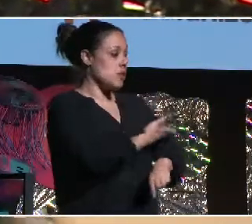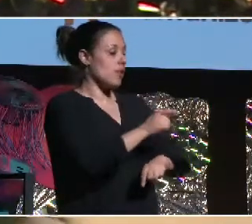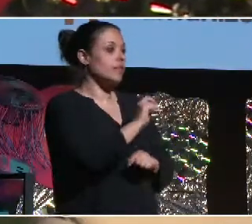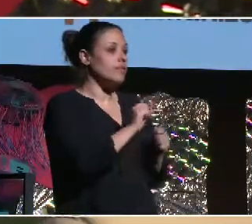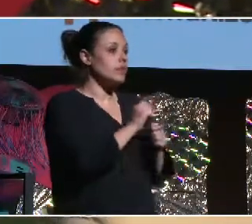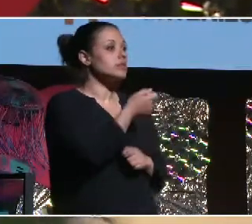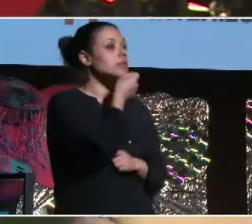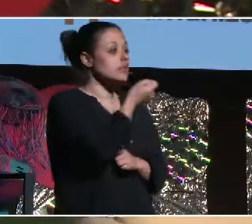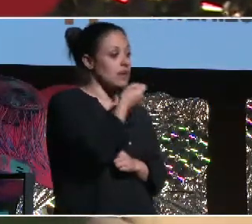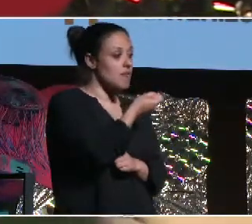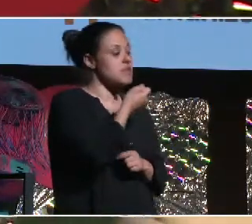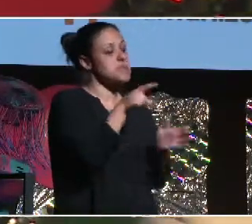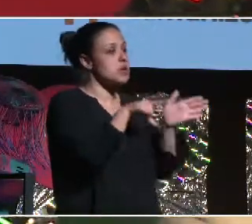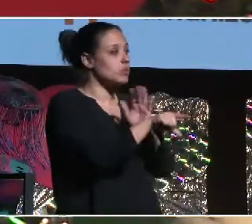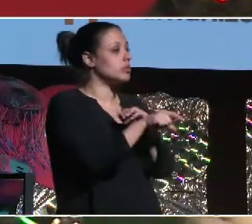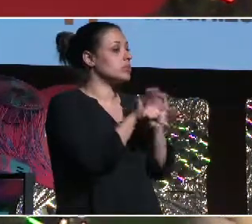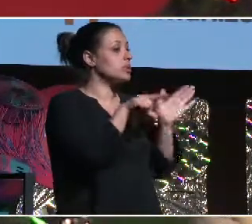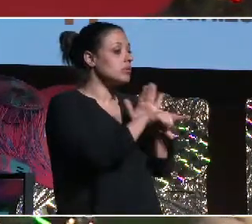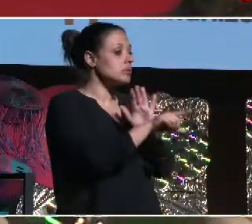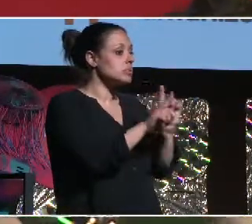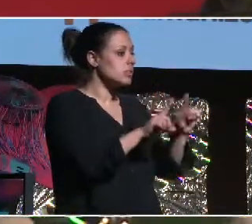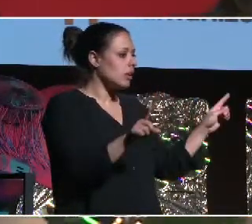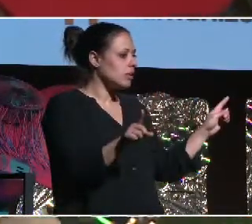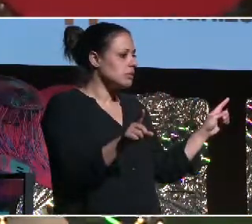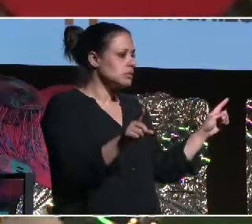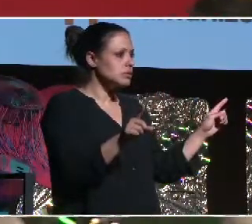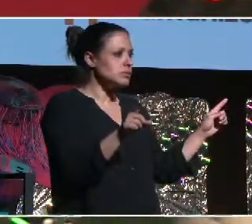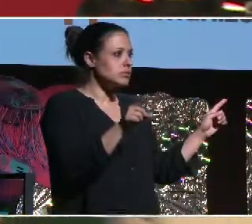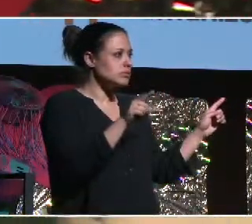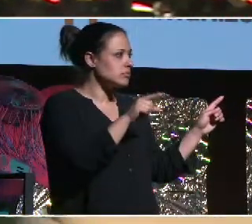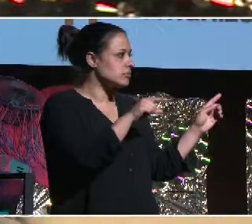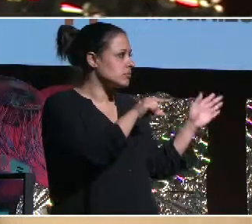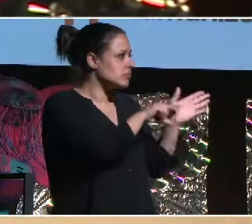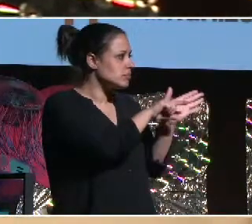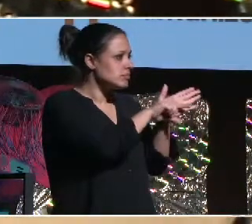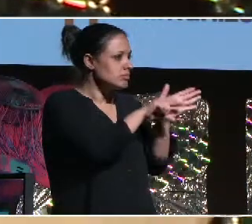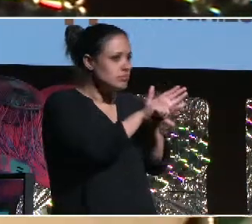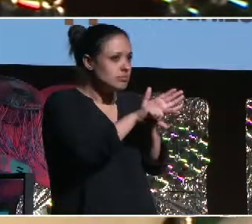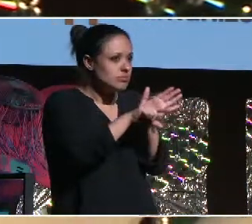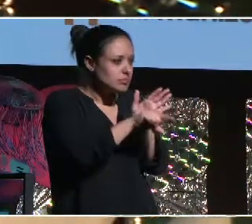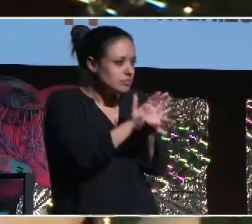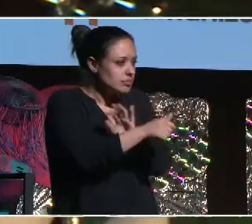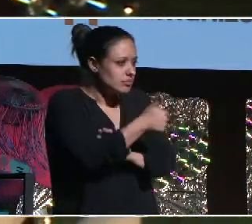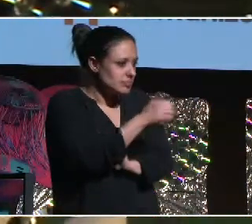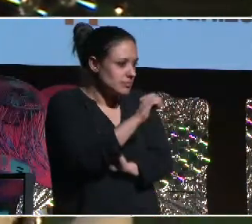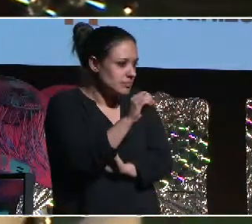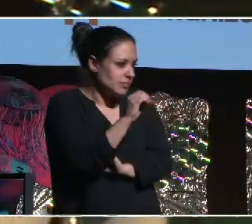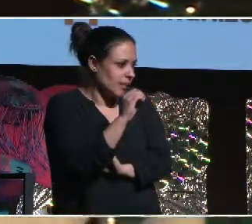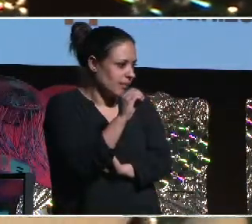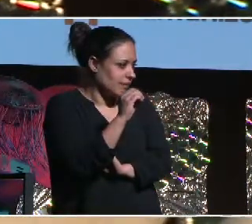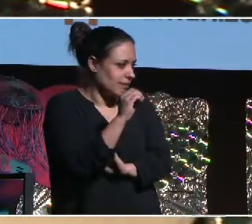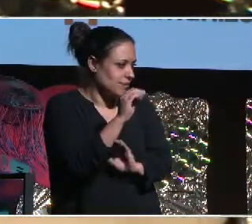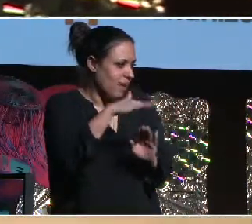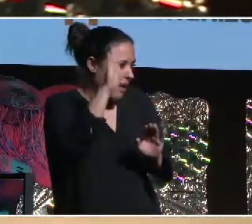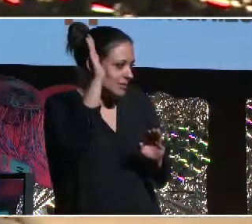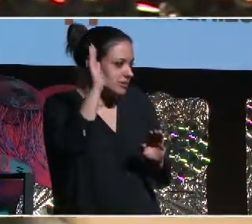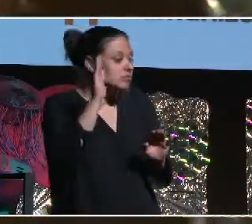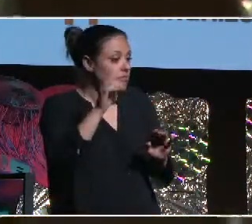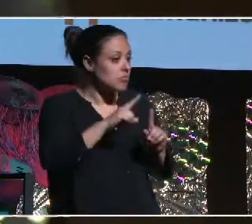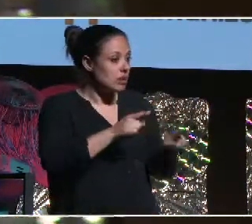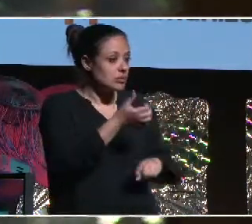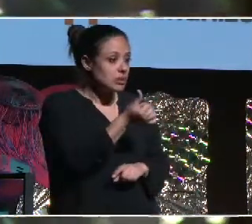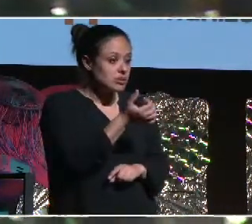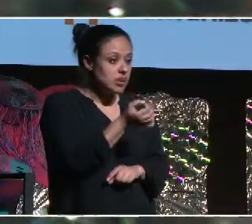incluyas más de 10 preguntas como mucho. Este tenía más de 100 y sin embargo recibió 60.000 respuestas.